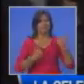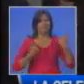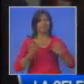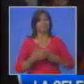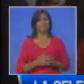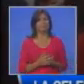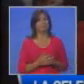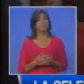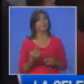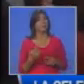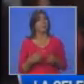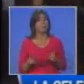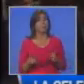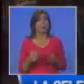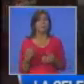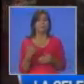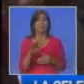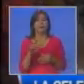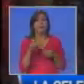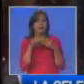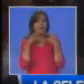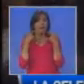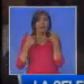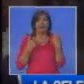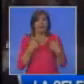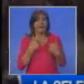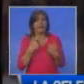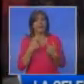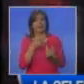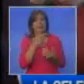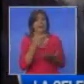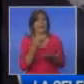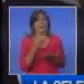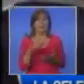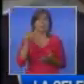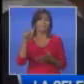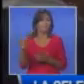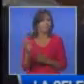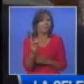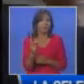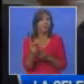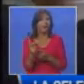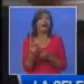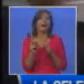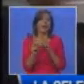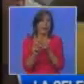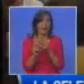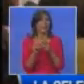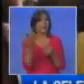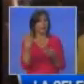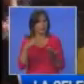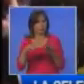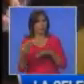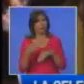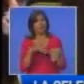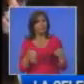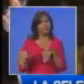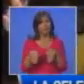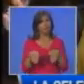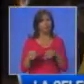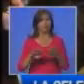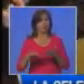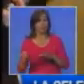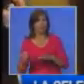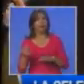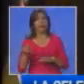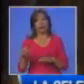Pero en este festejo, el más alegre de la Tri no podía faltar, aunque no en cuerpo presente, el Chucho Benítez, a quien le dedicaron esta clasificación